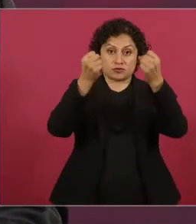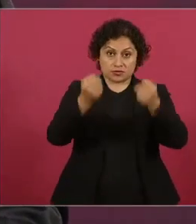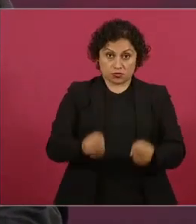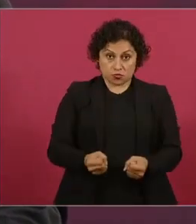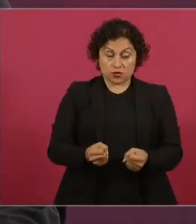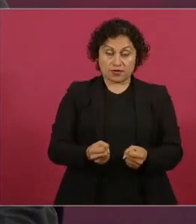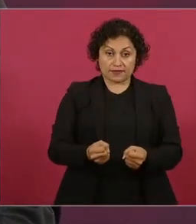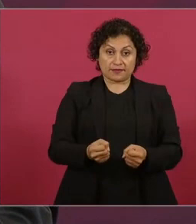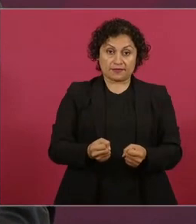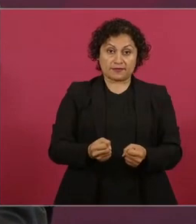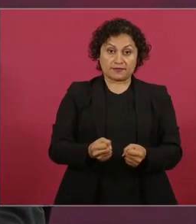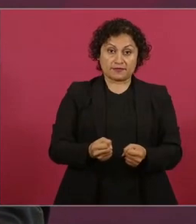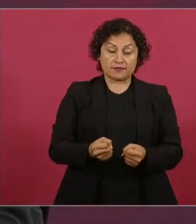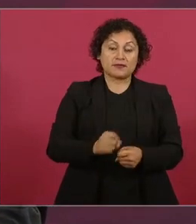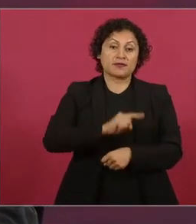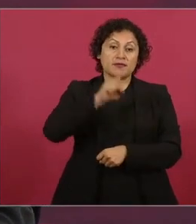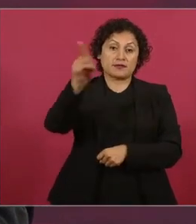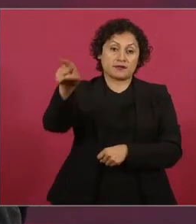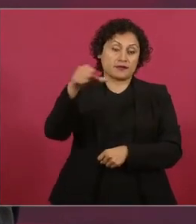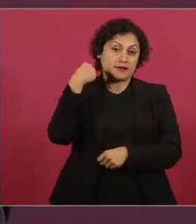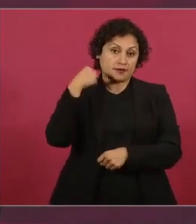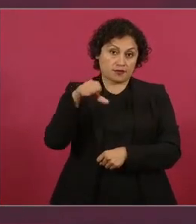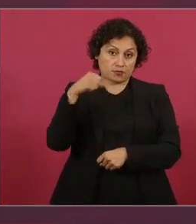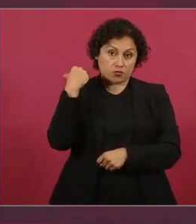conferencia desde Acapulco.